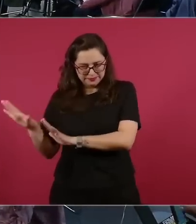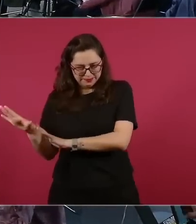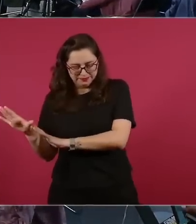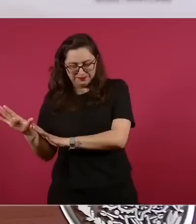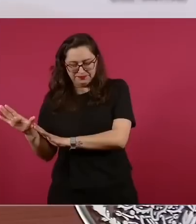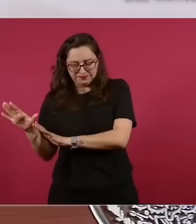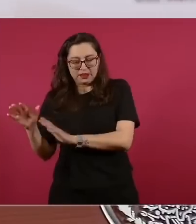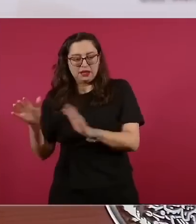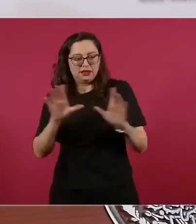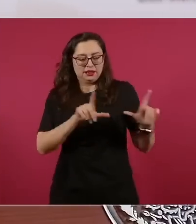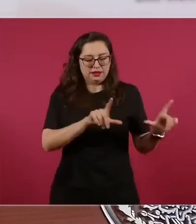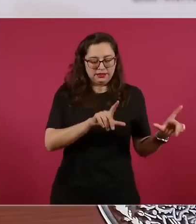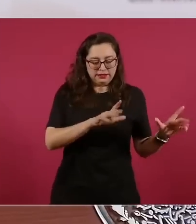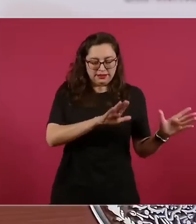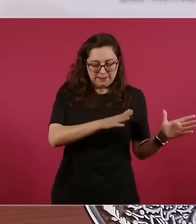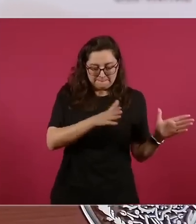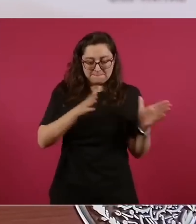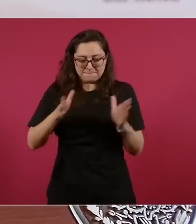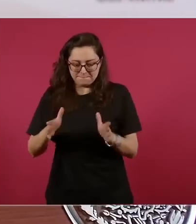al principio la versión